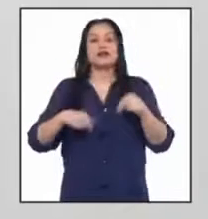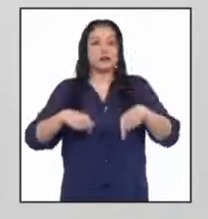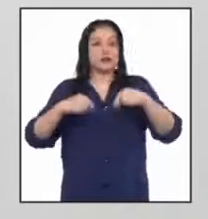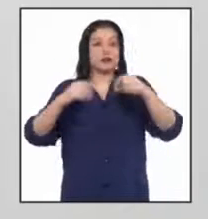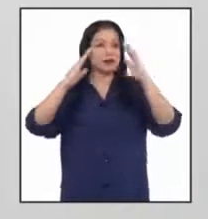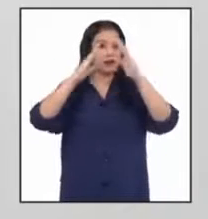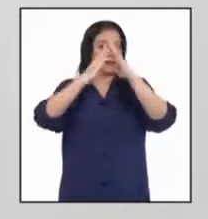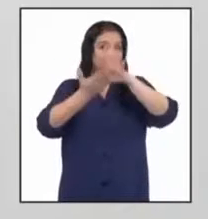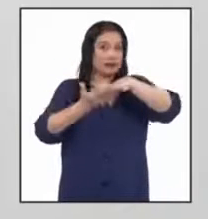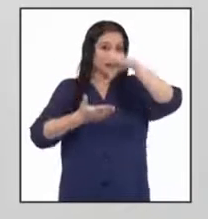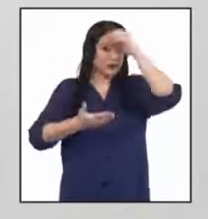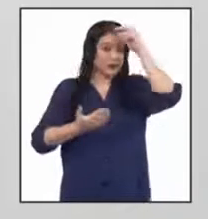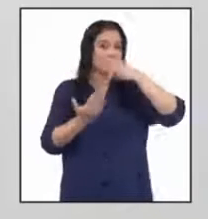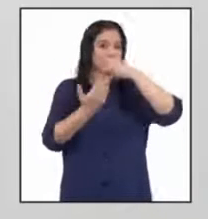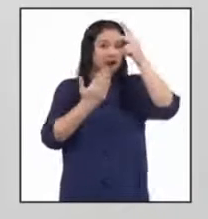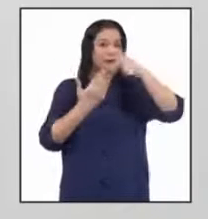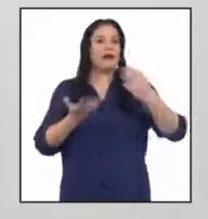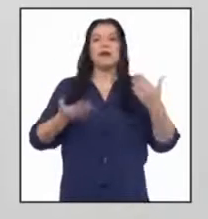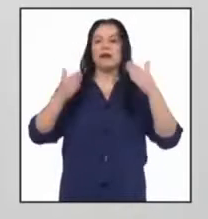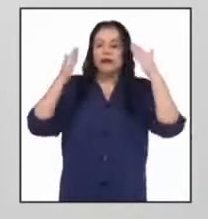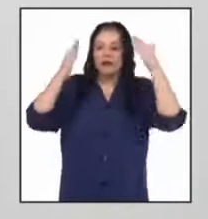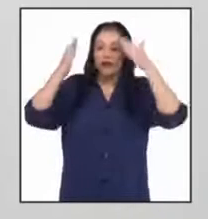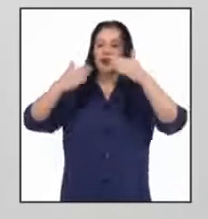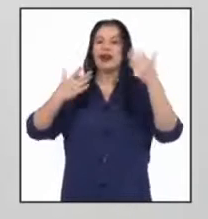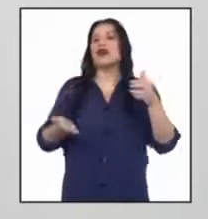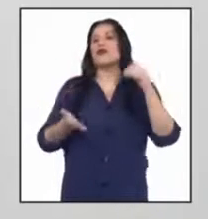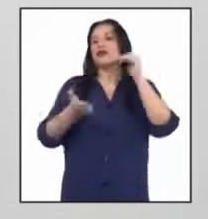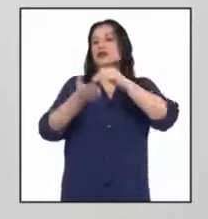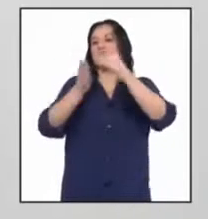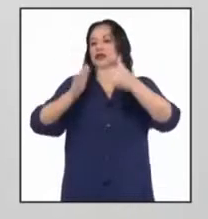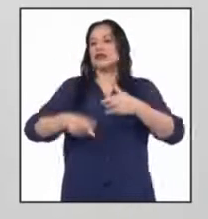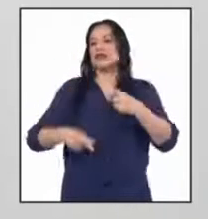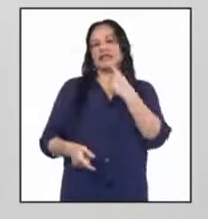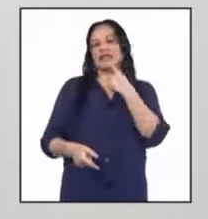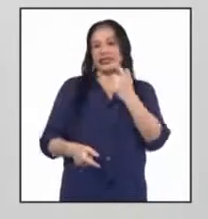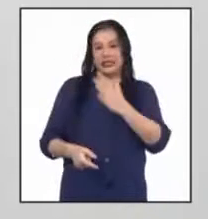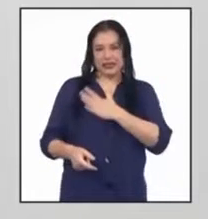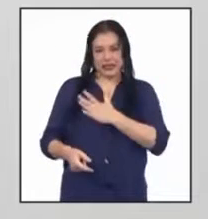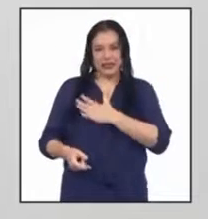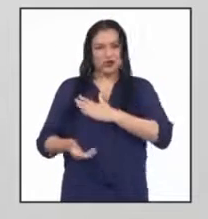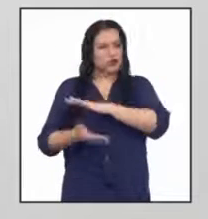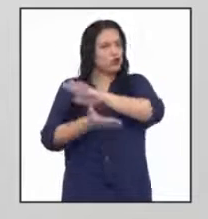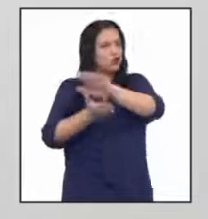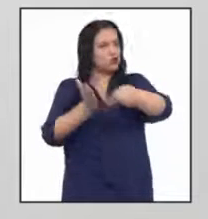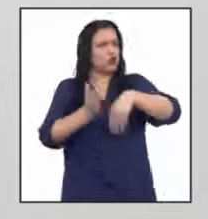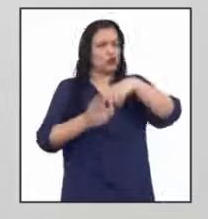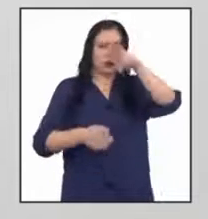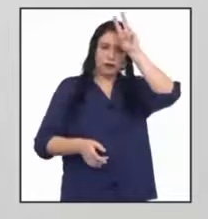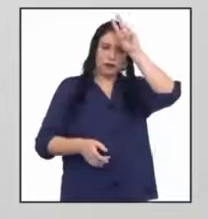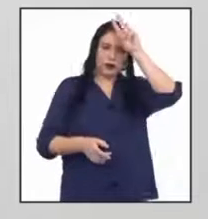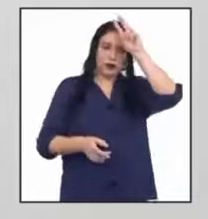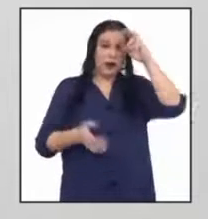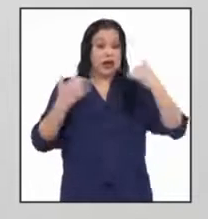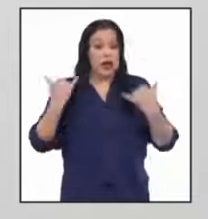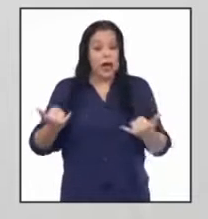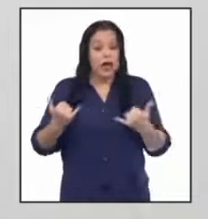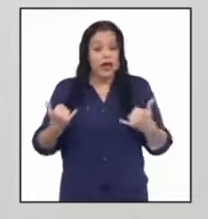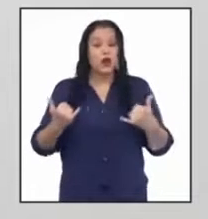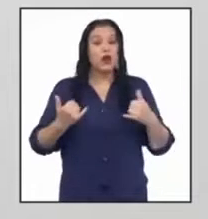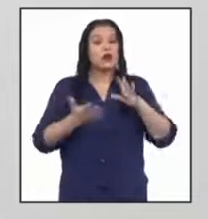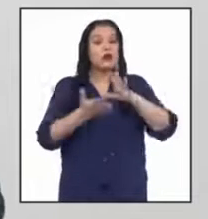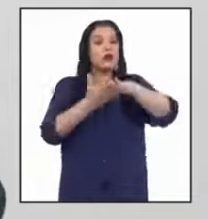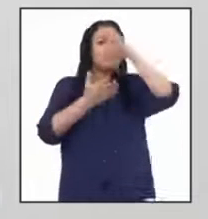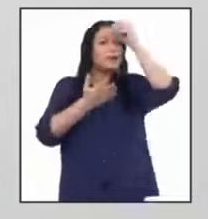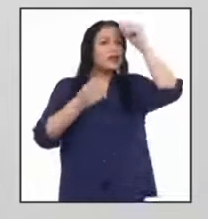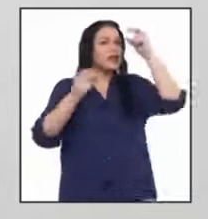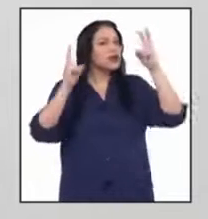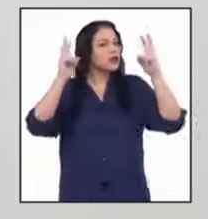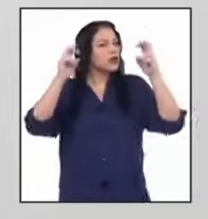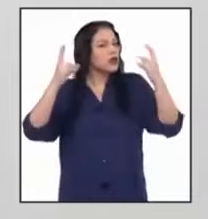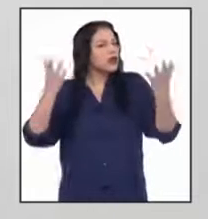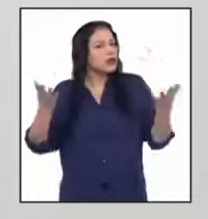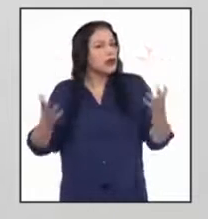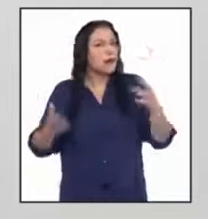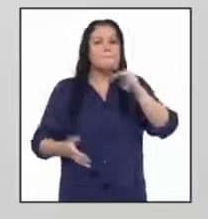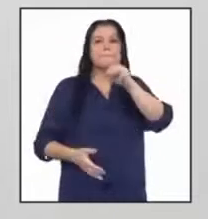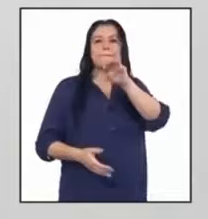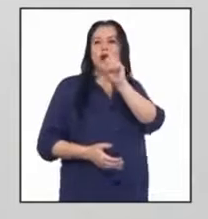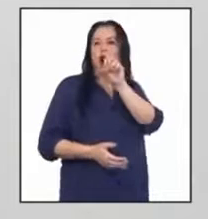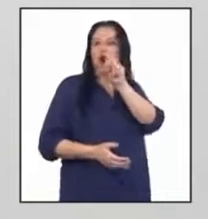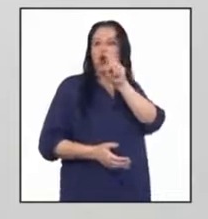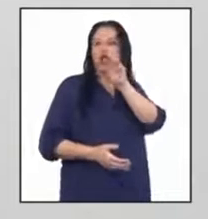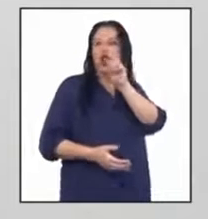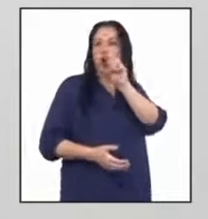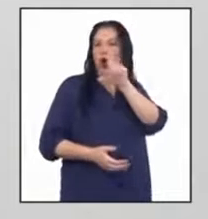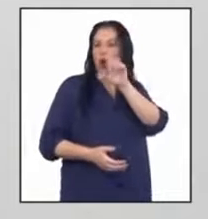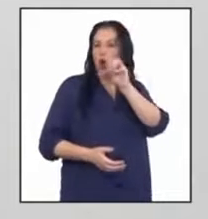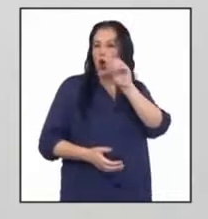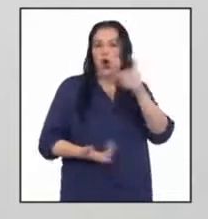en Casa, para nuestros estudiantes de quinto año de secundaria de todo el Perú. Y hoy se encuentran aprendiendo lo que es un monólogo,